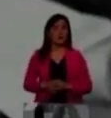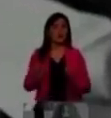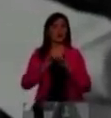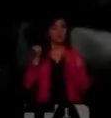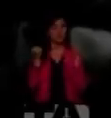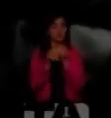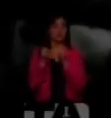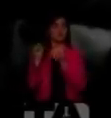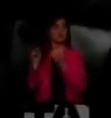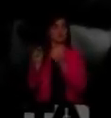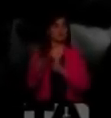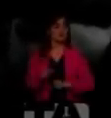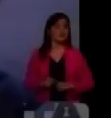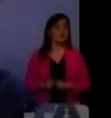social,